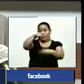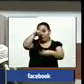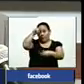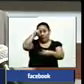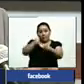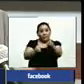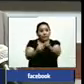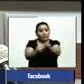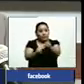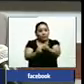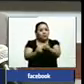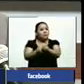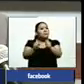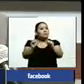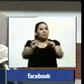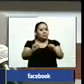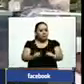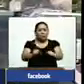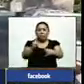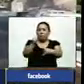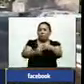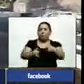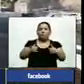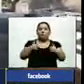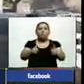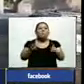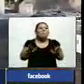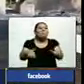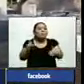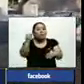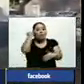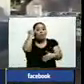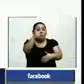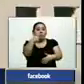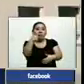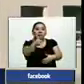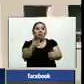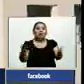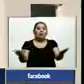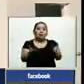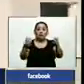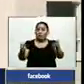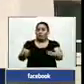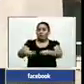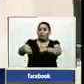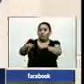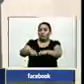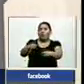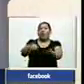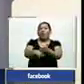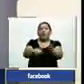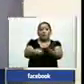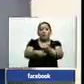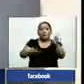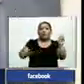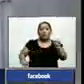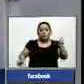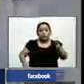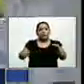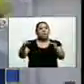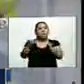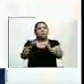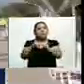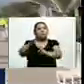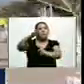esfuerzos creo que llegan a feliz término. La idea es visionaria y contempla alianzas con la alcaldía de San Salvador e